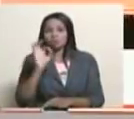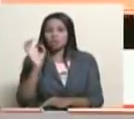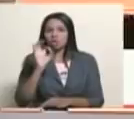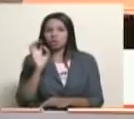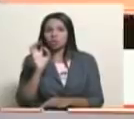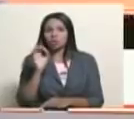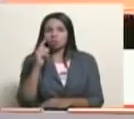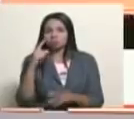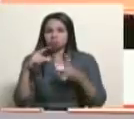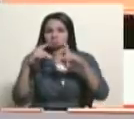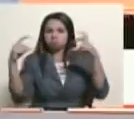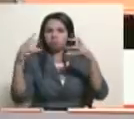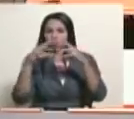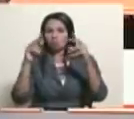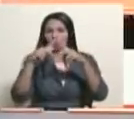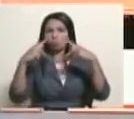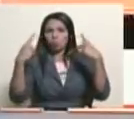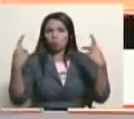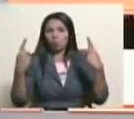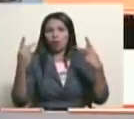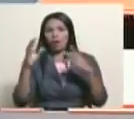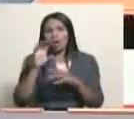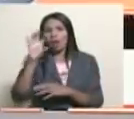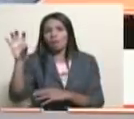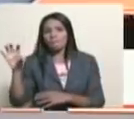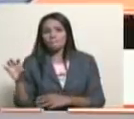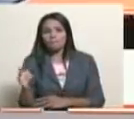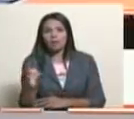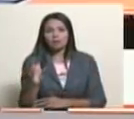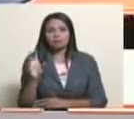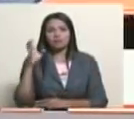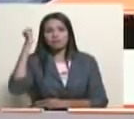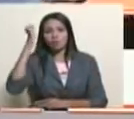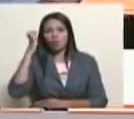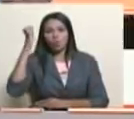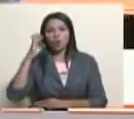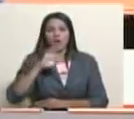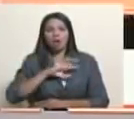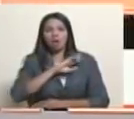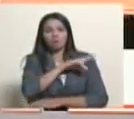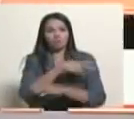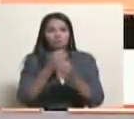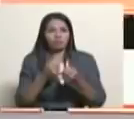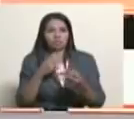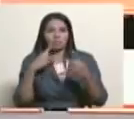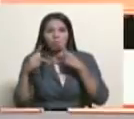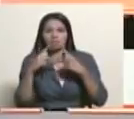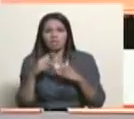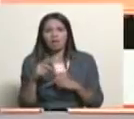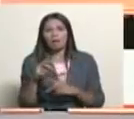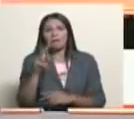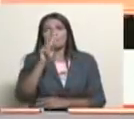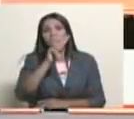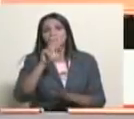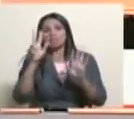Ahí están los titulares de todos los países de Europa. Gran victoria de la fuerza política tal, 28%.